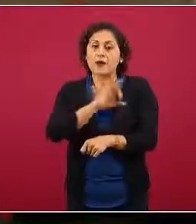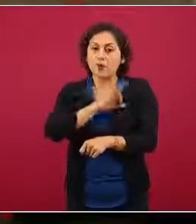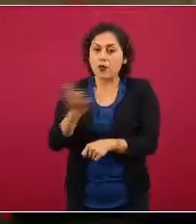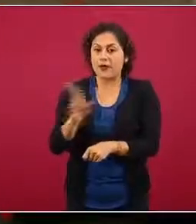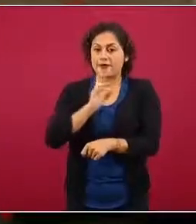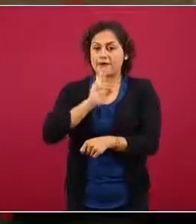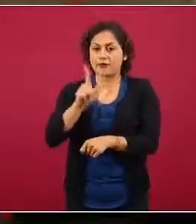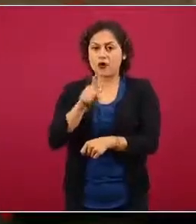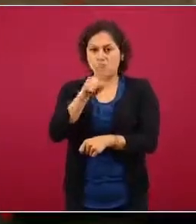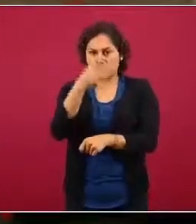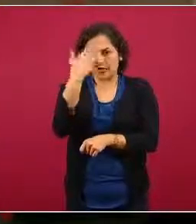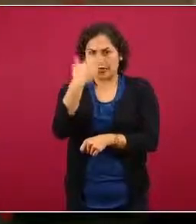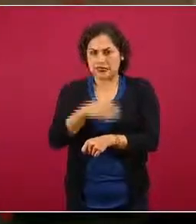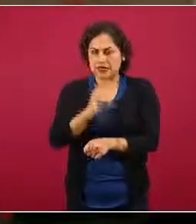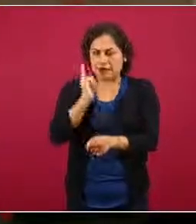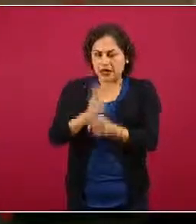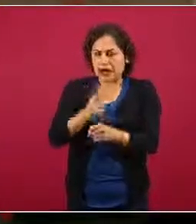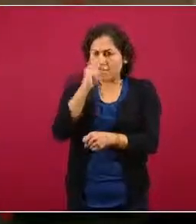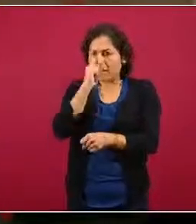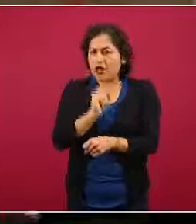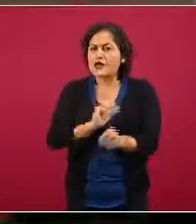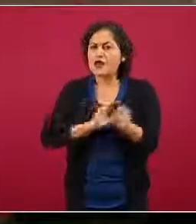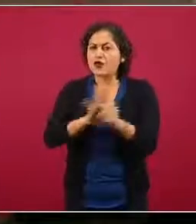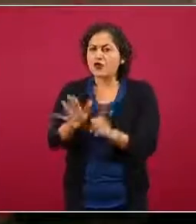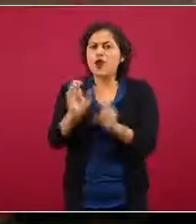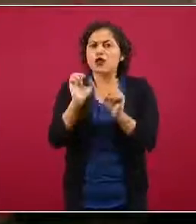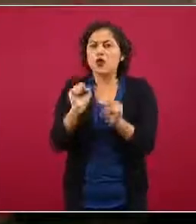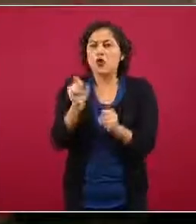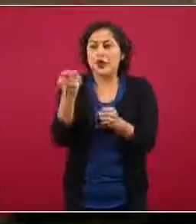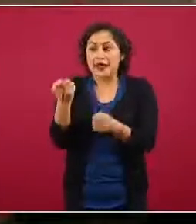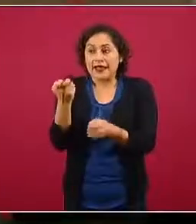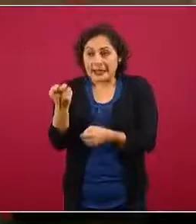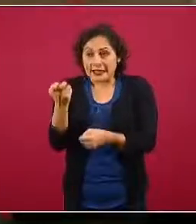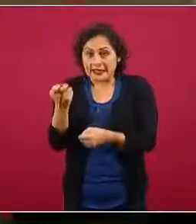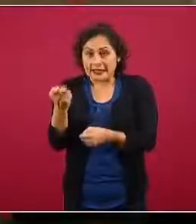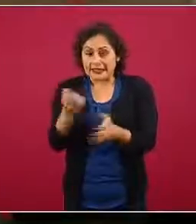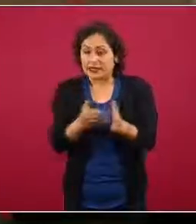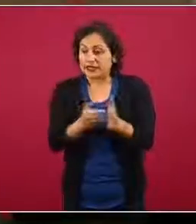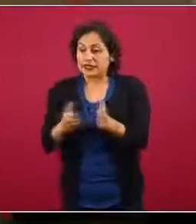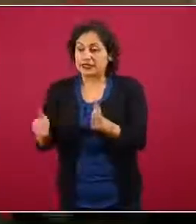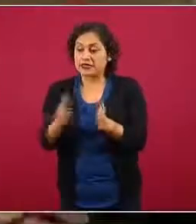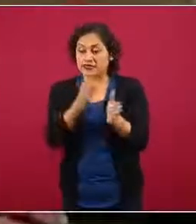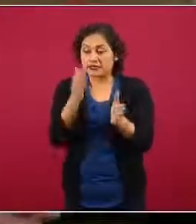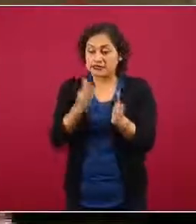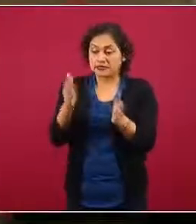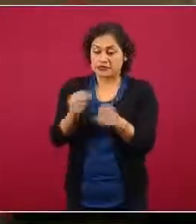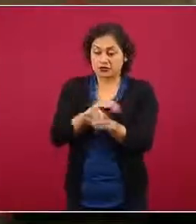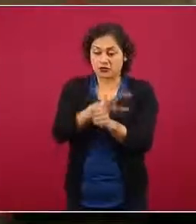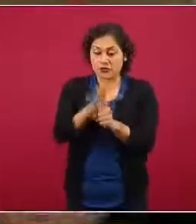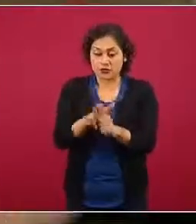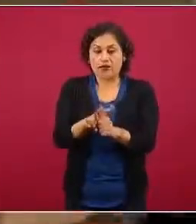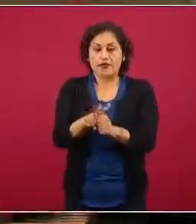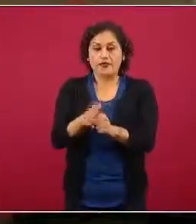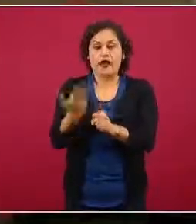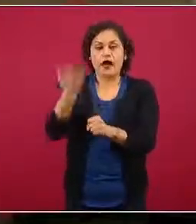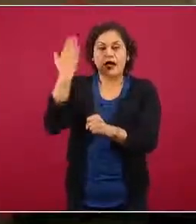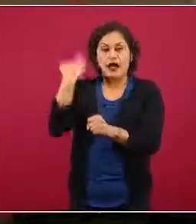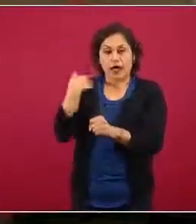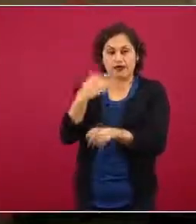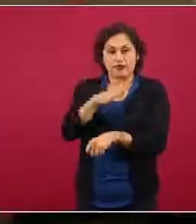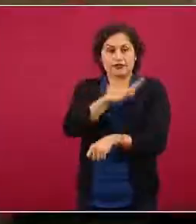esas deficiencias y cómo subsanarlas, o qué podemos esperar, ¿no? ¿Cómo podría ayudar el plan de vacunación COVID al plan de vacunación